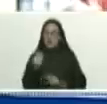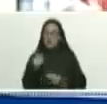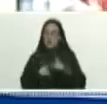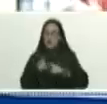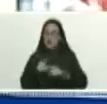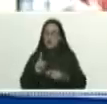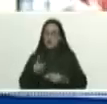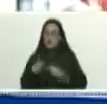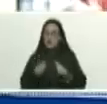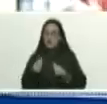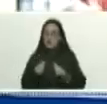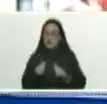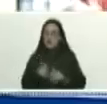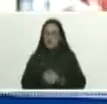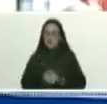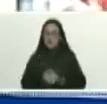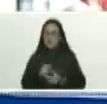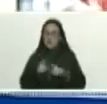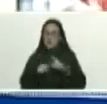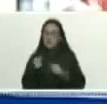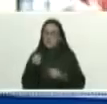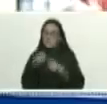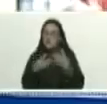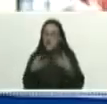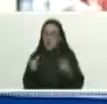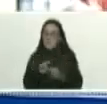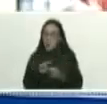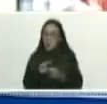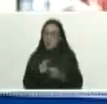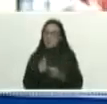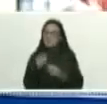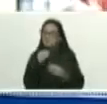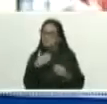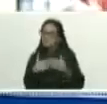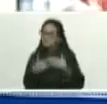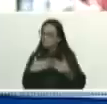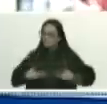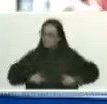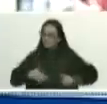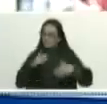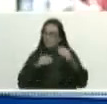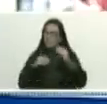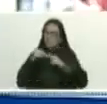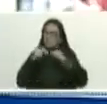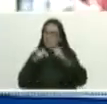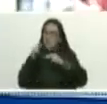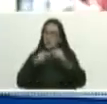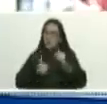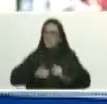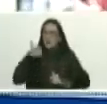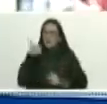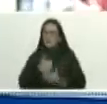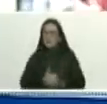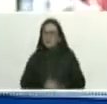hace. Hacer más con poco. Hacer mucho con lo que tenemos, que no es menos